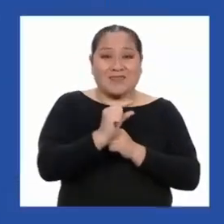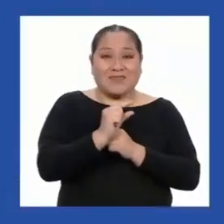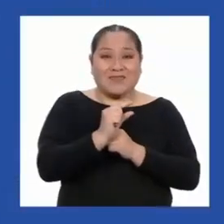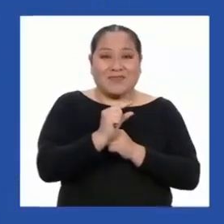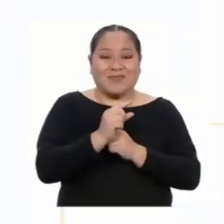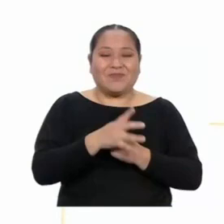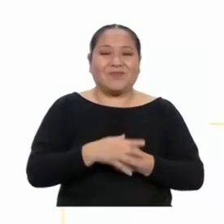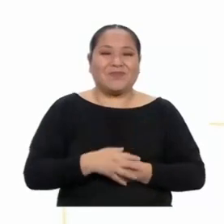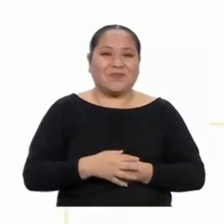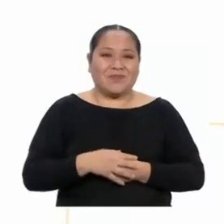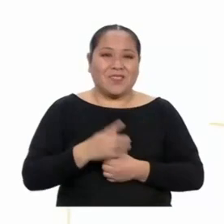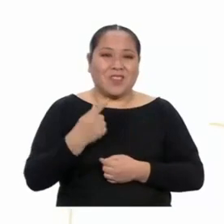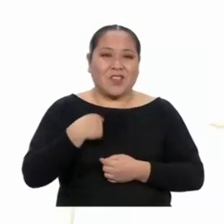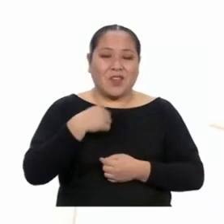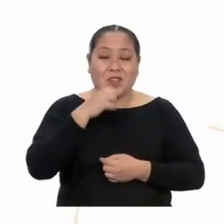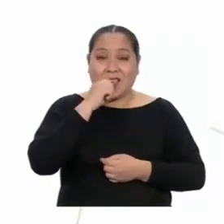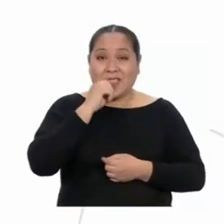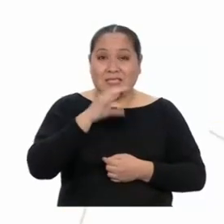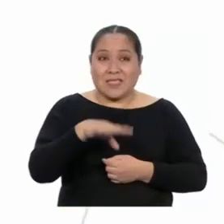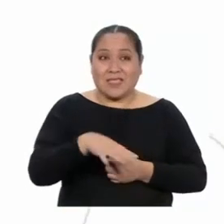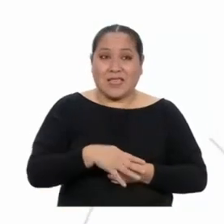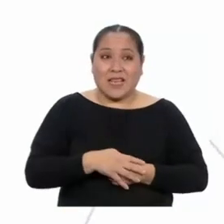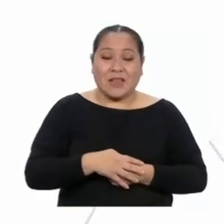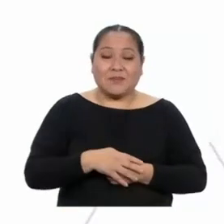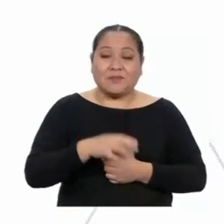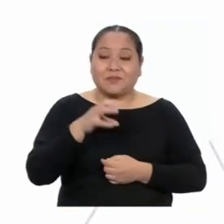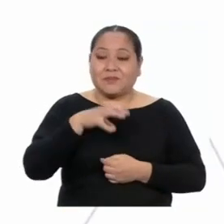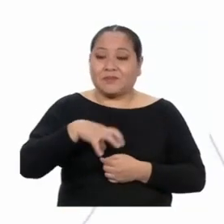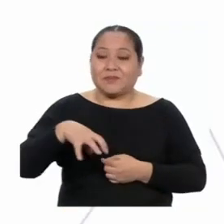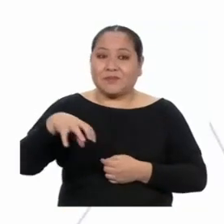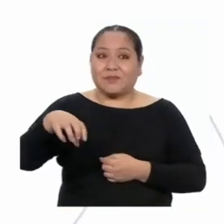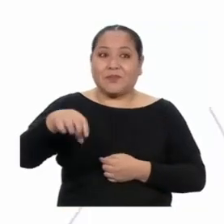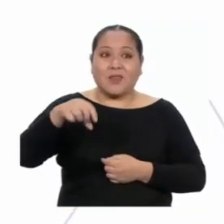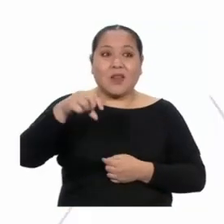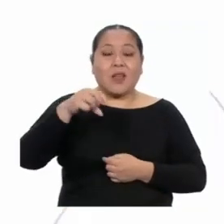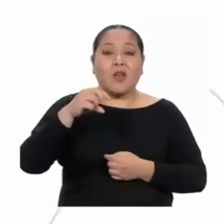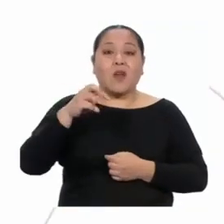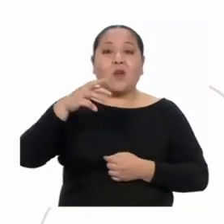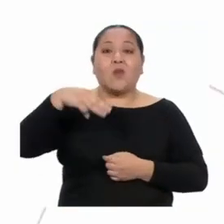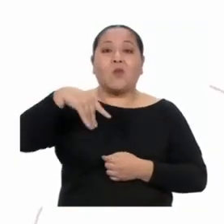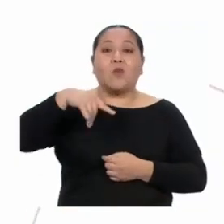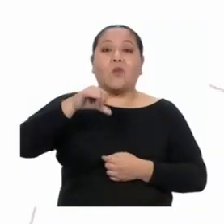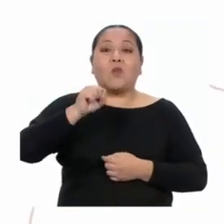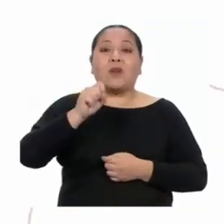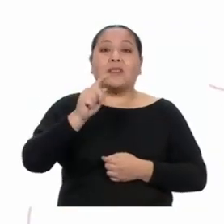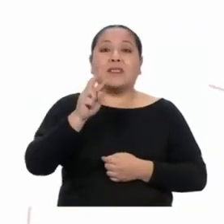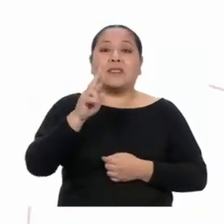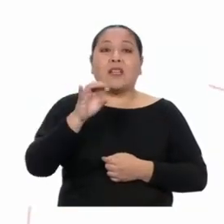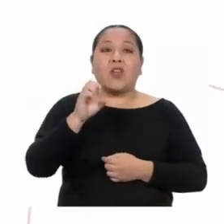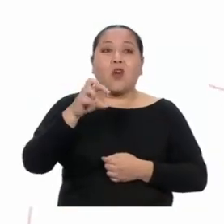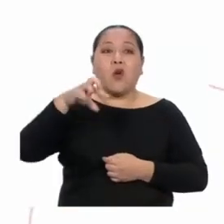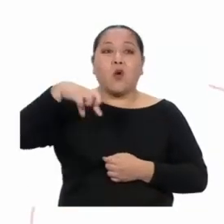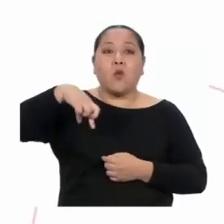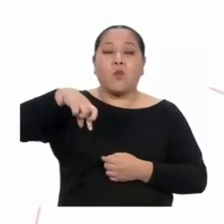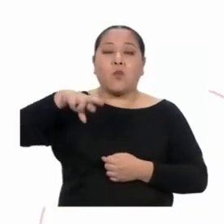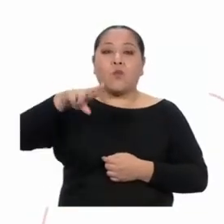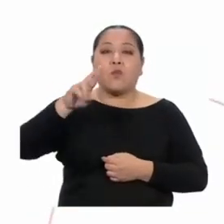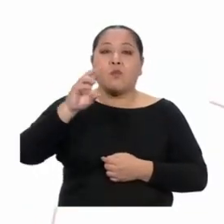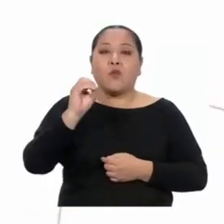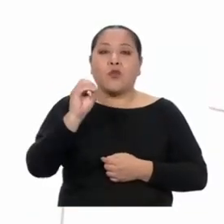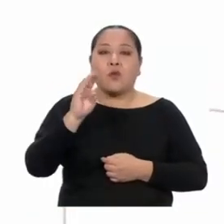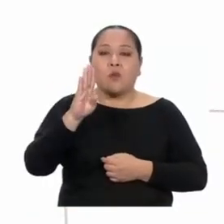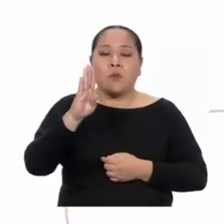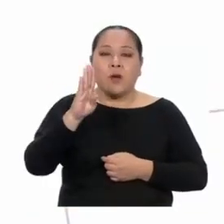decía, los métodos de muestreo probabilístico se basan en el principio de